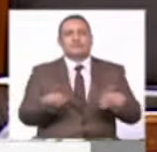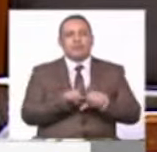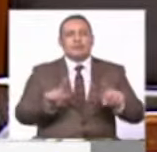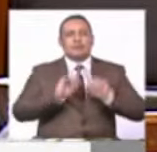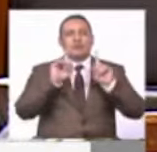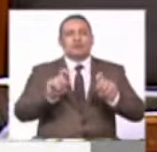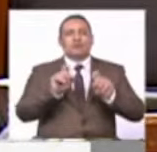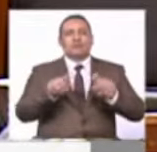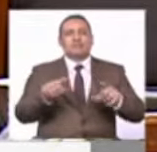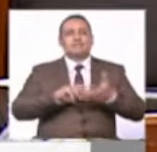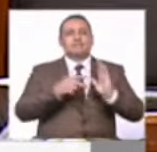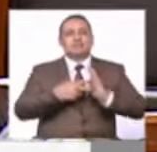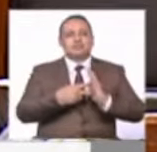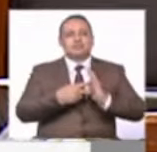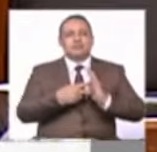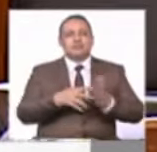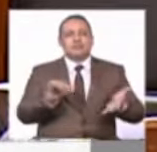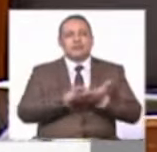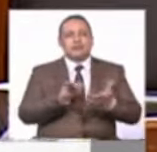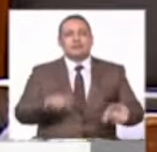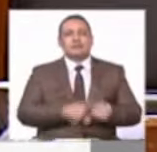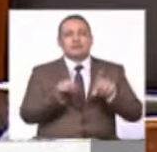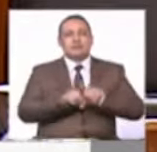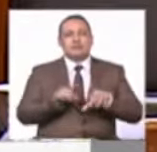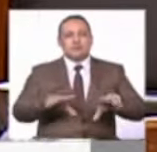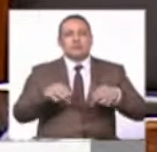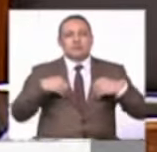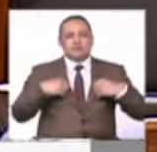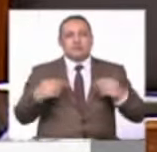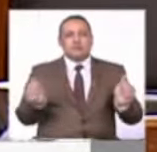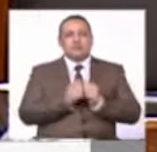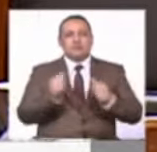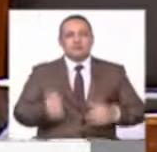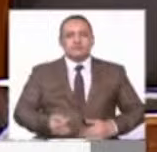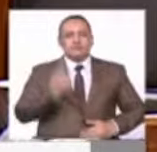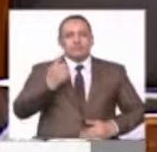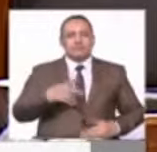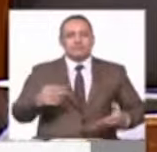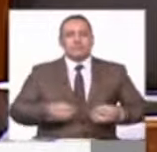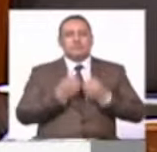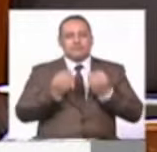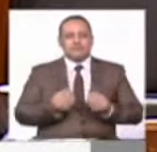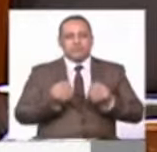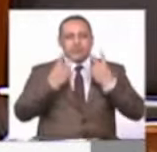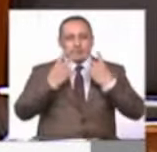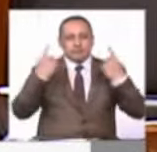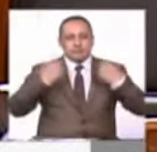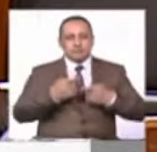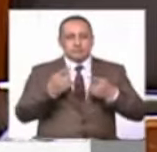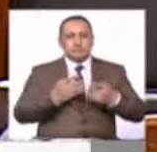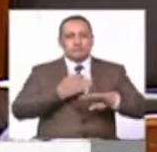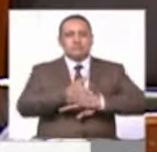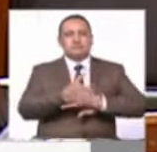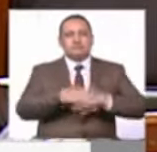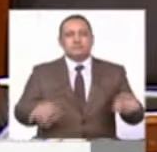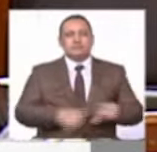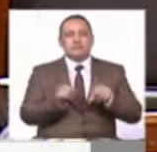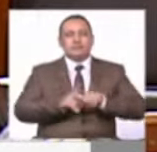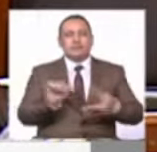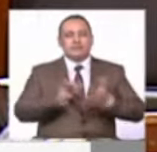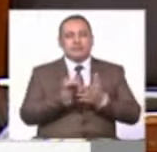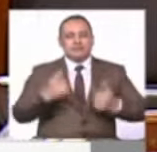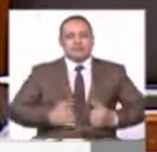cuestión es más si se considera únicamente como condición de entrada ello